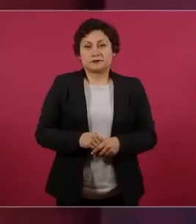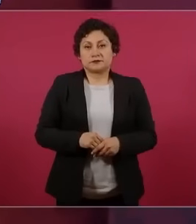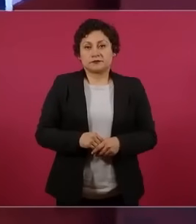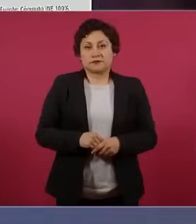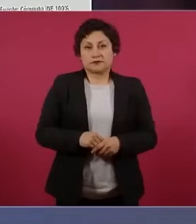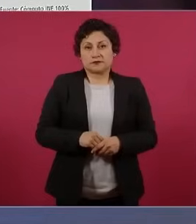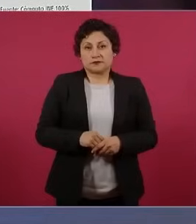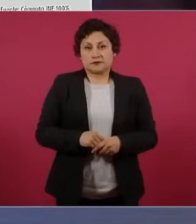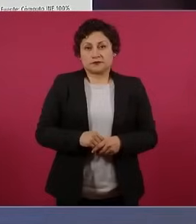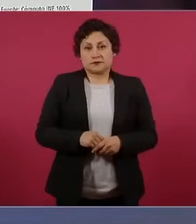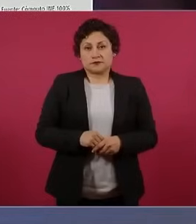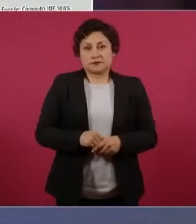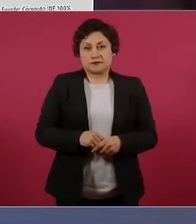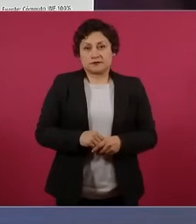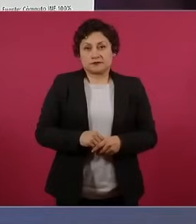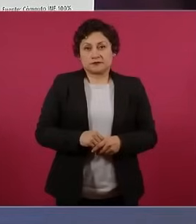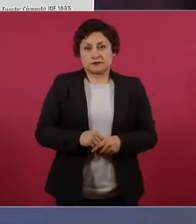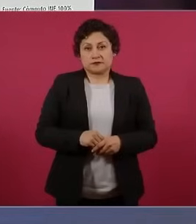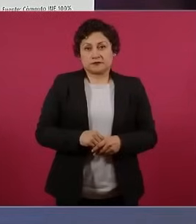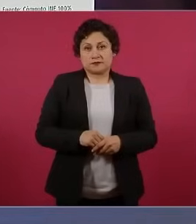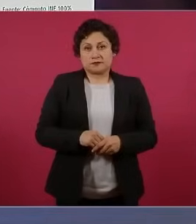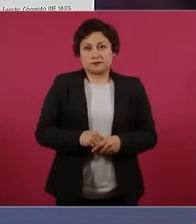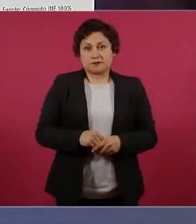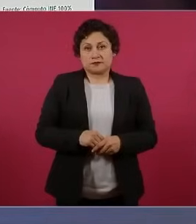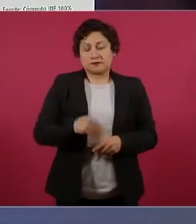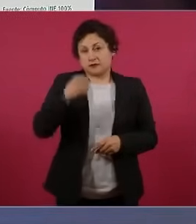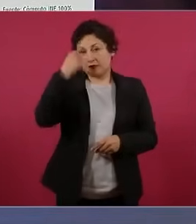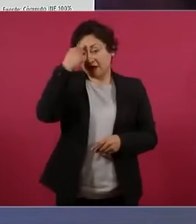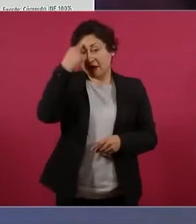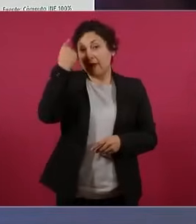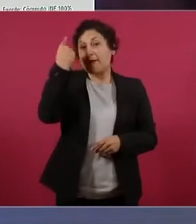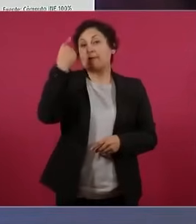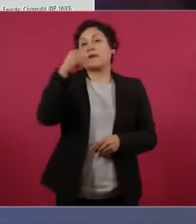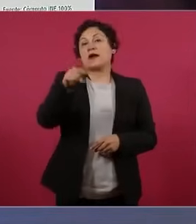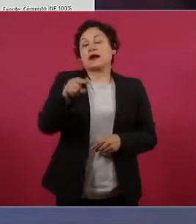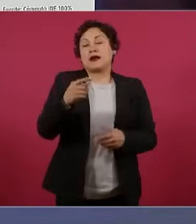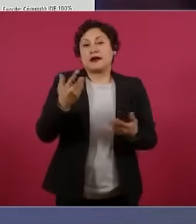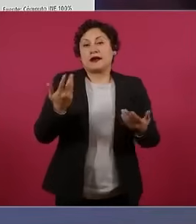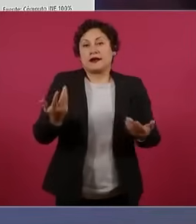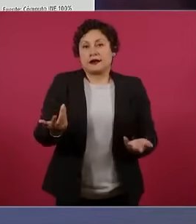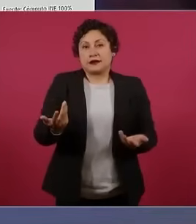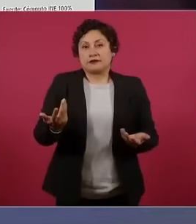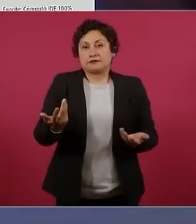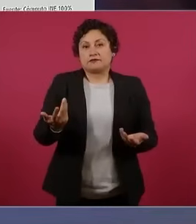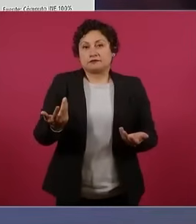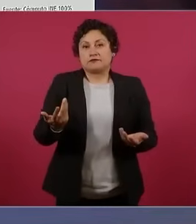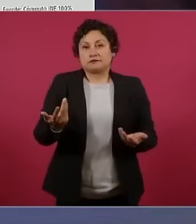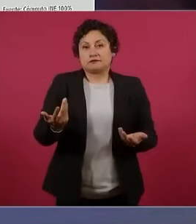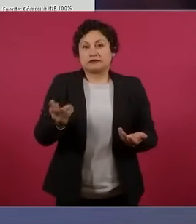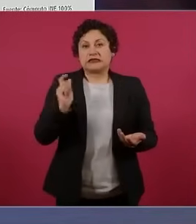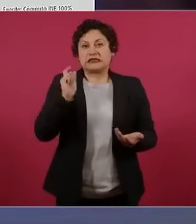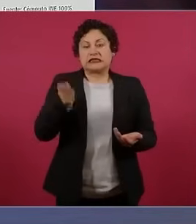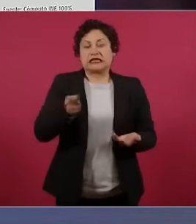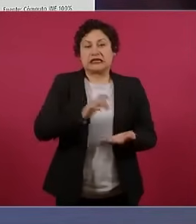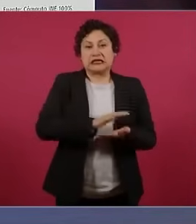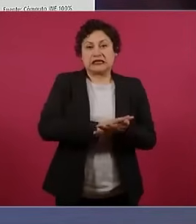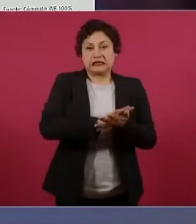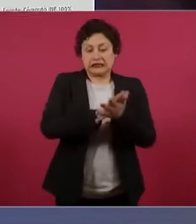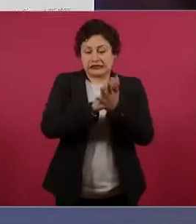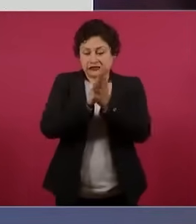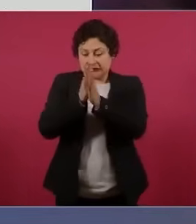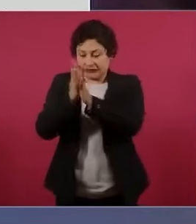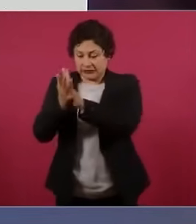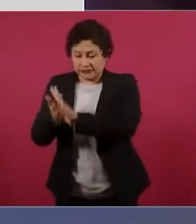El Movimiento de Transformación no alcanzara la mayoría absoluta, pero ¿con